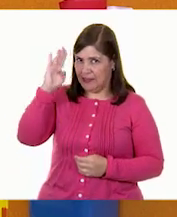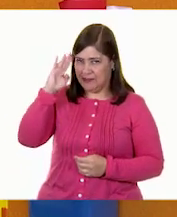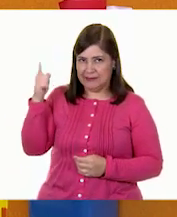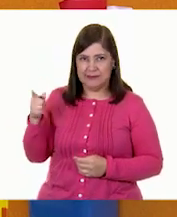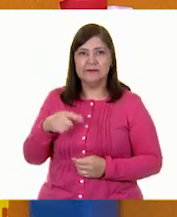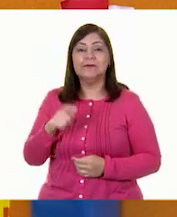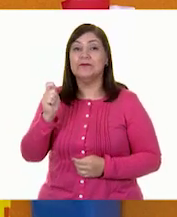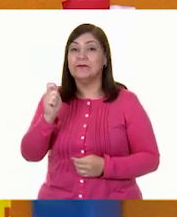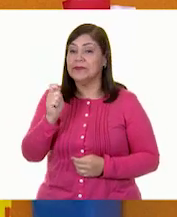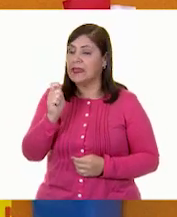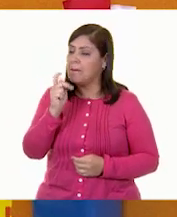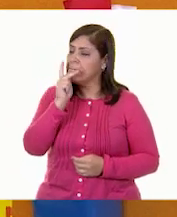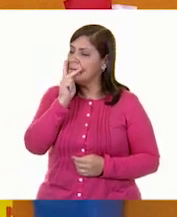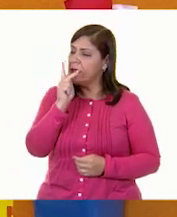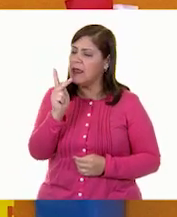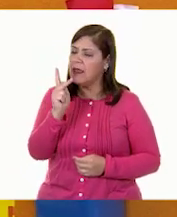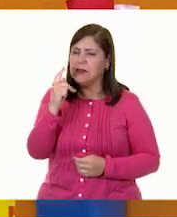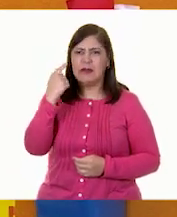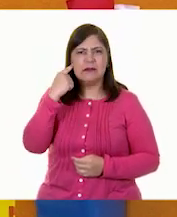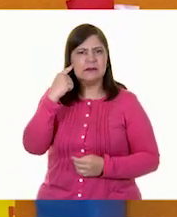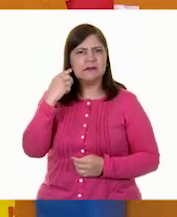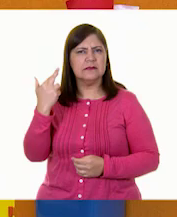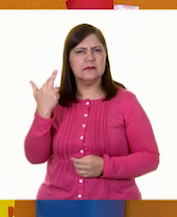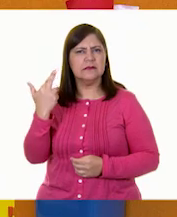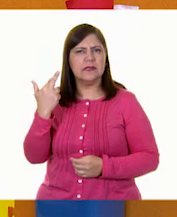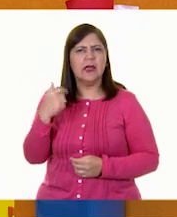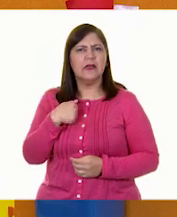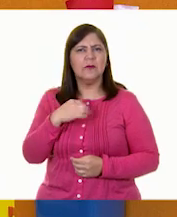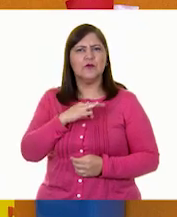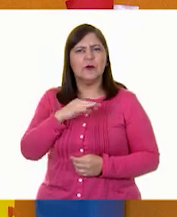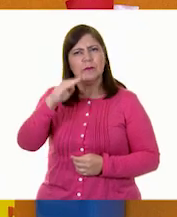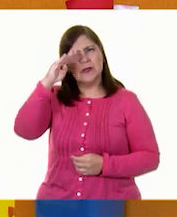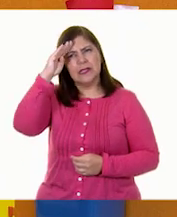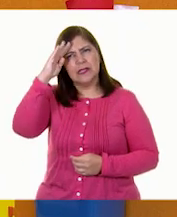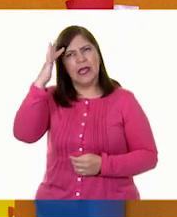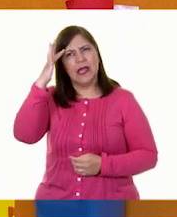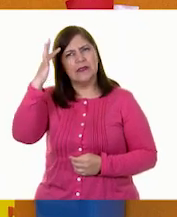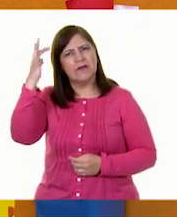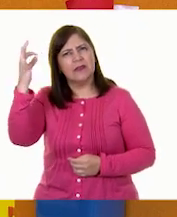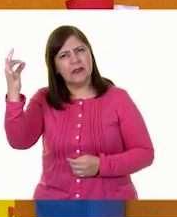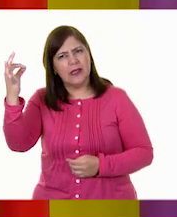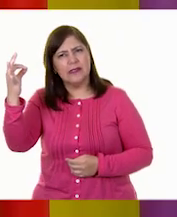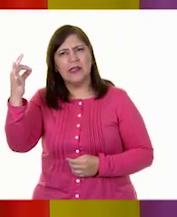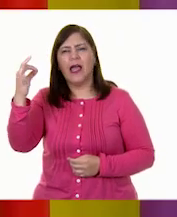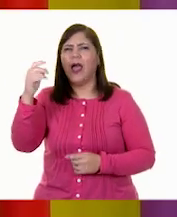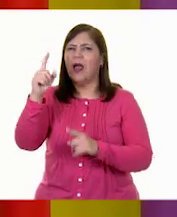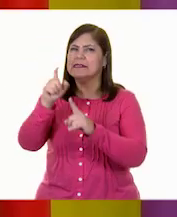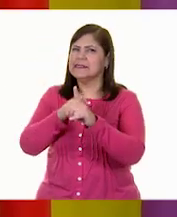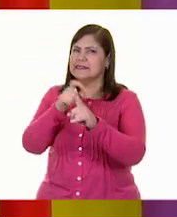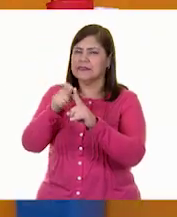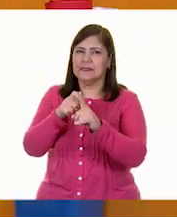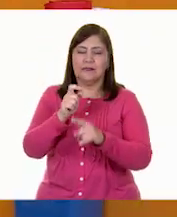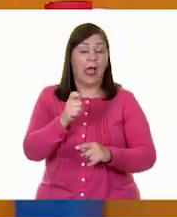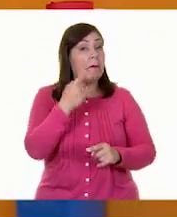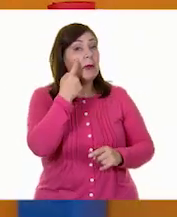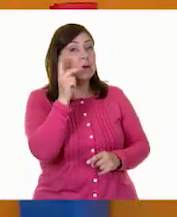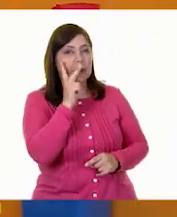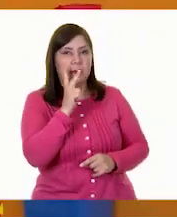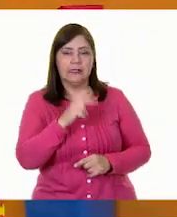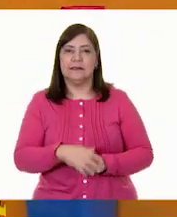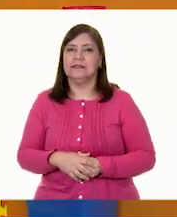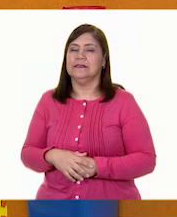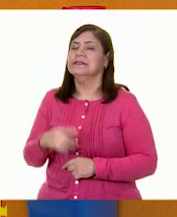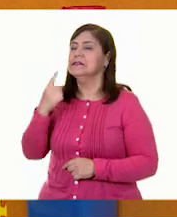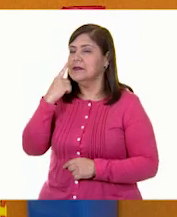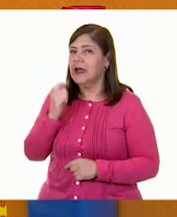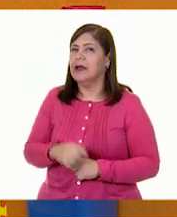sonido de las palabras me hizo pensar en otros, pues, adivinanzas chistes. A ver. A ver, mira, te voy a decir uno. A ver.